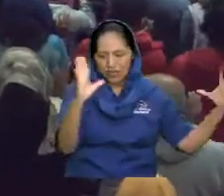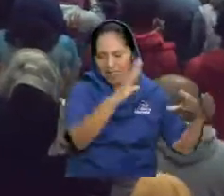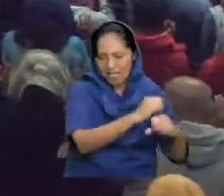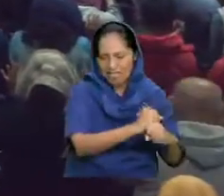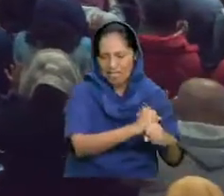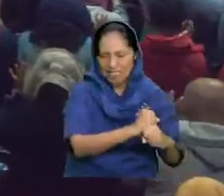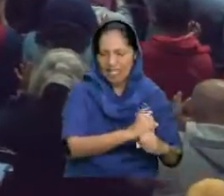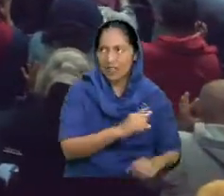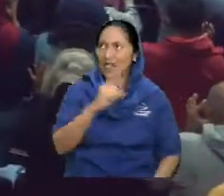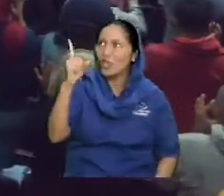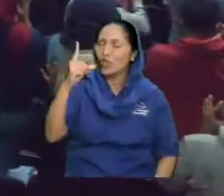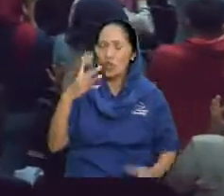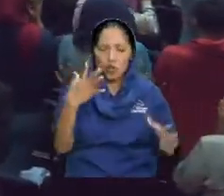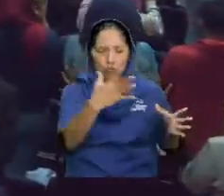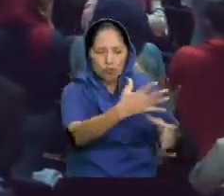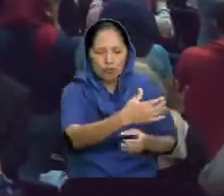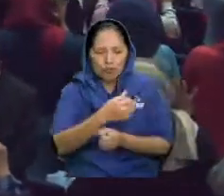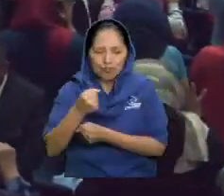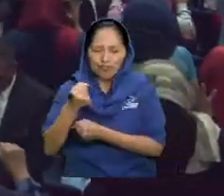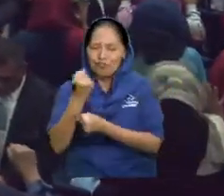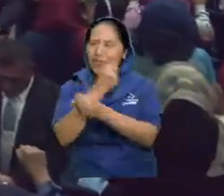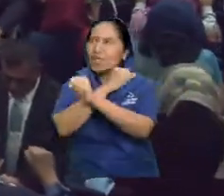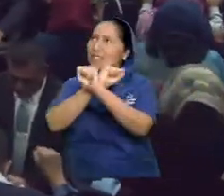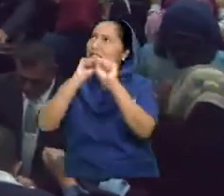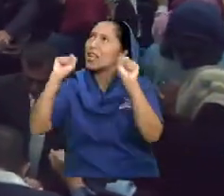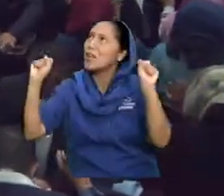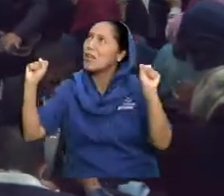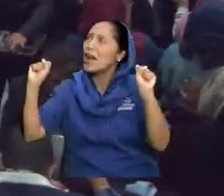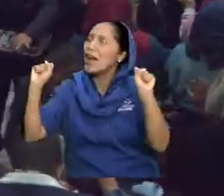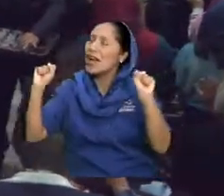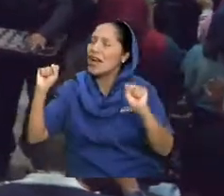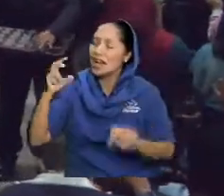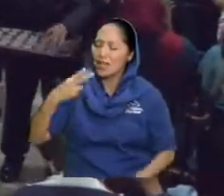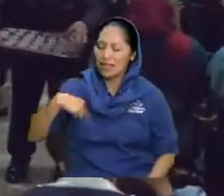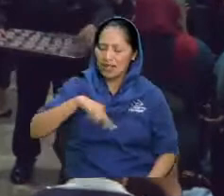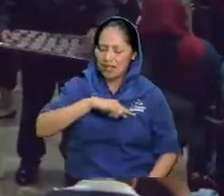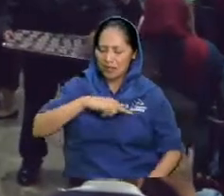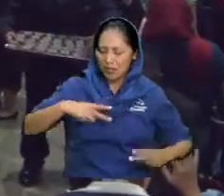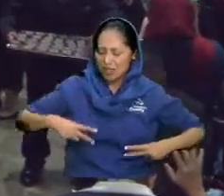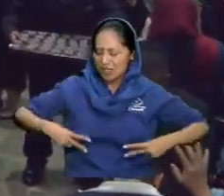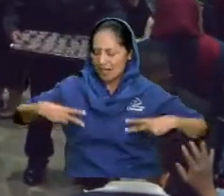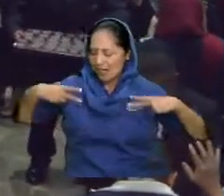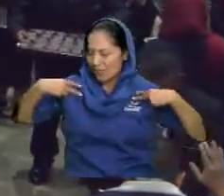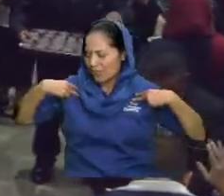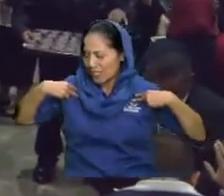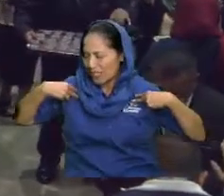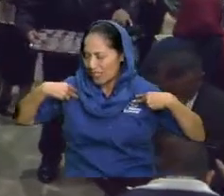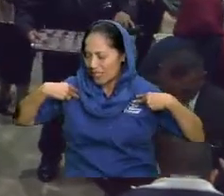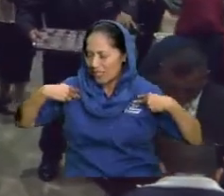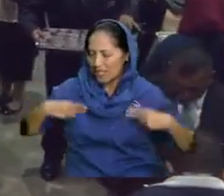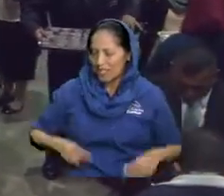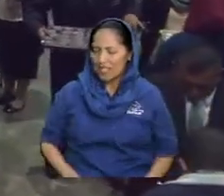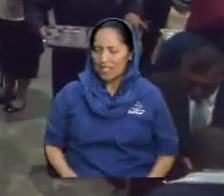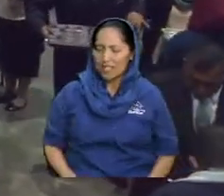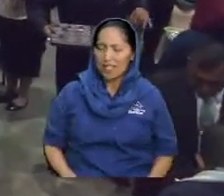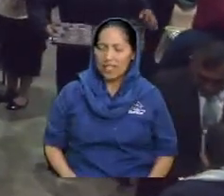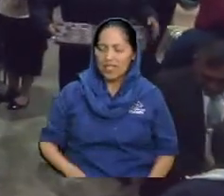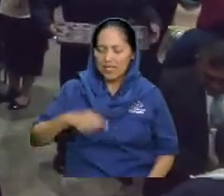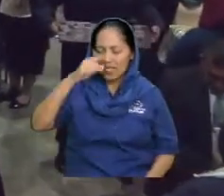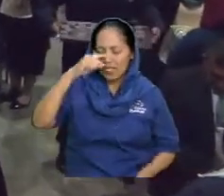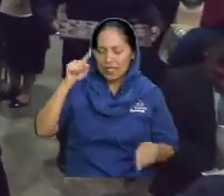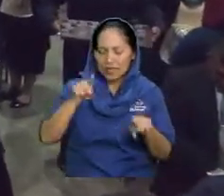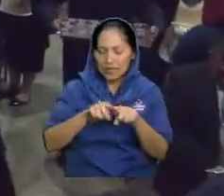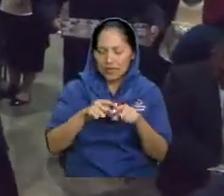Gracias, Señor, porque no lo dejas de hacer. Lo haces en mucha gente alrededor del mundo y permites que nuestros ojos vean